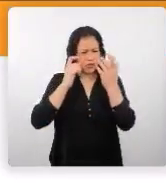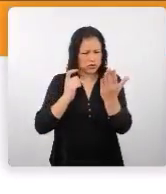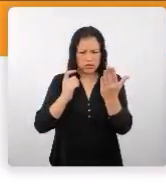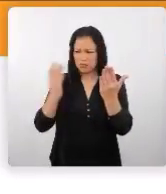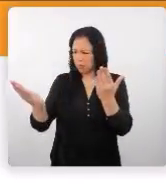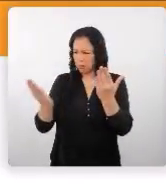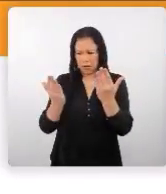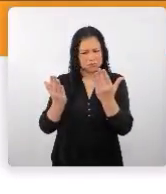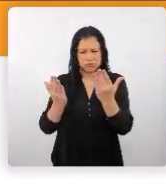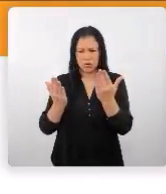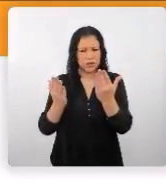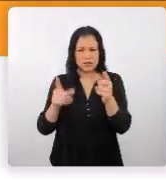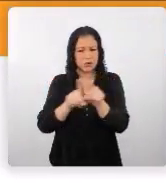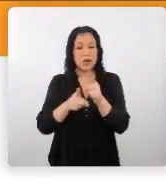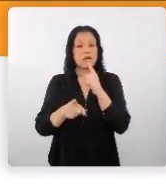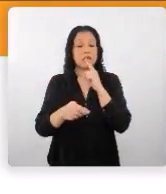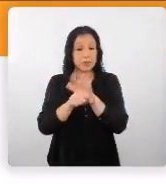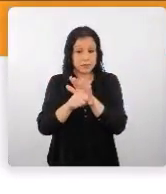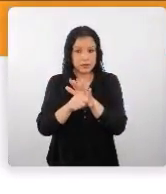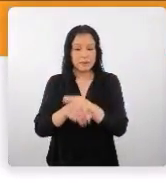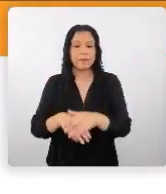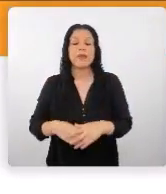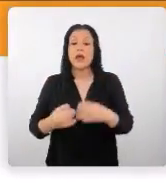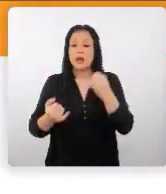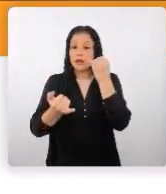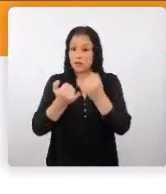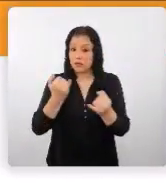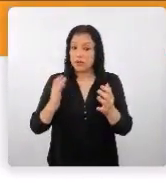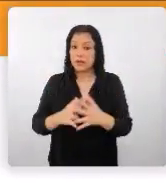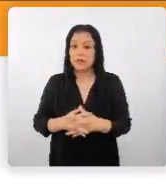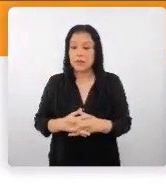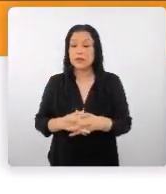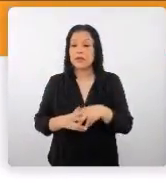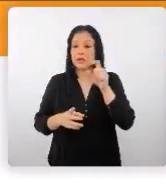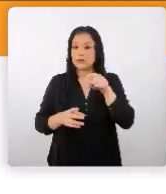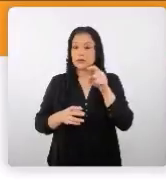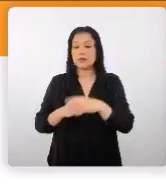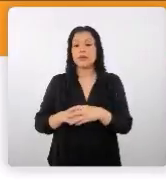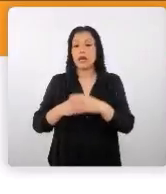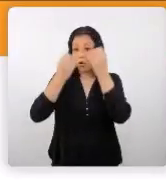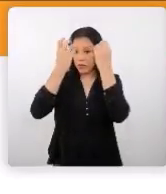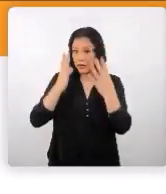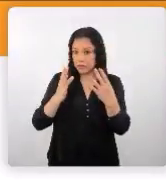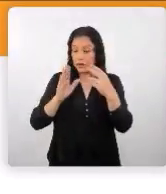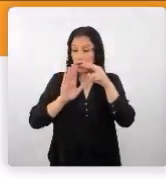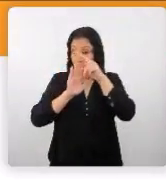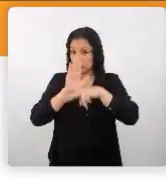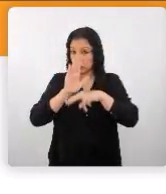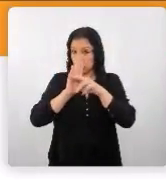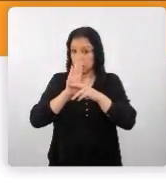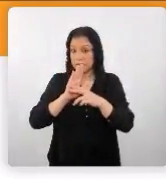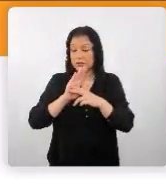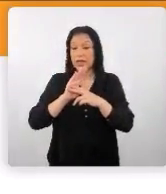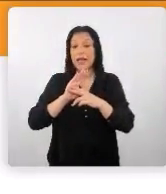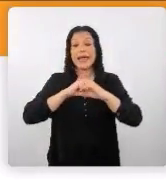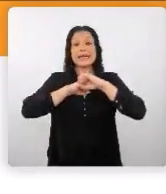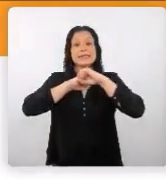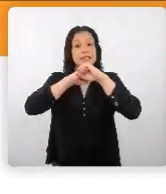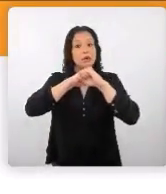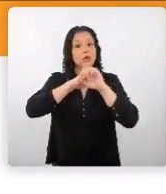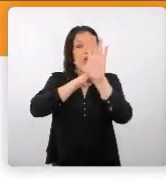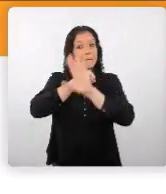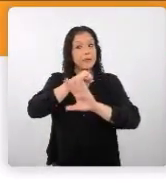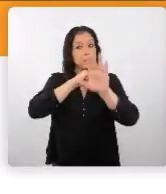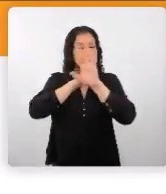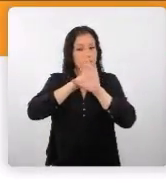lo prometido. Y pues finalmente se deben cumplir con los estándares de seguridad, que es lo más importante